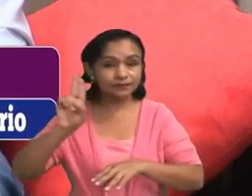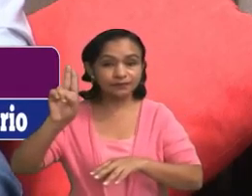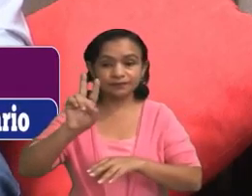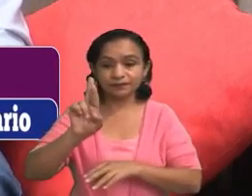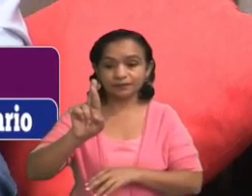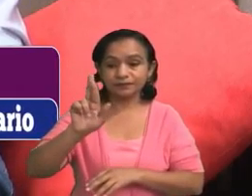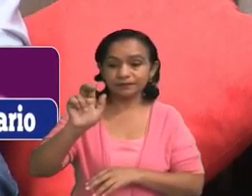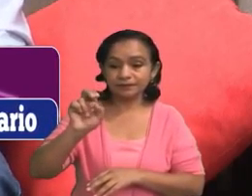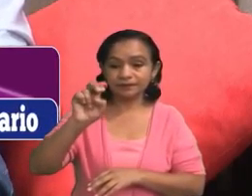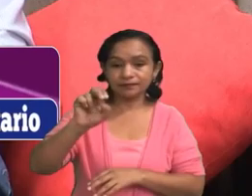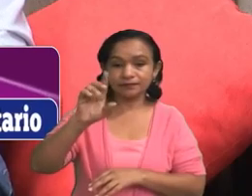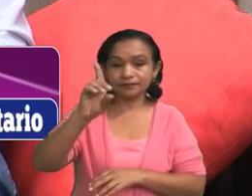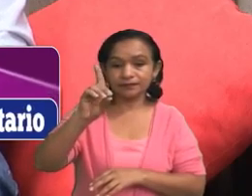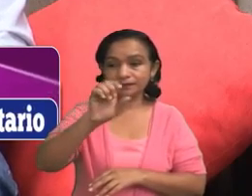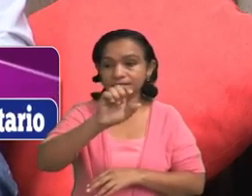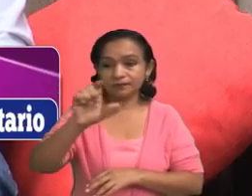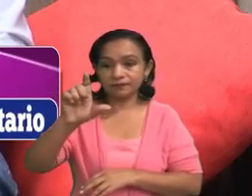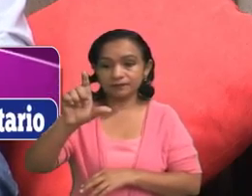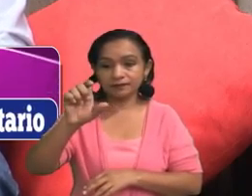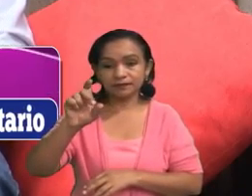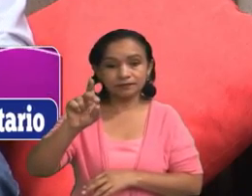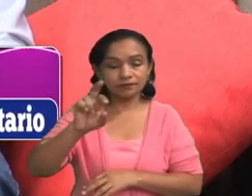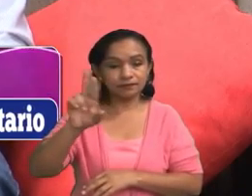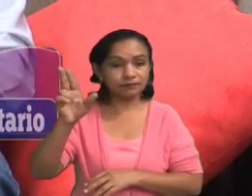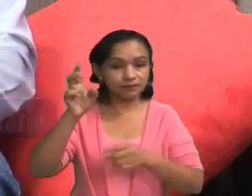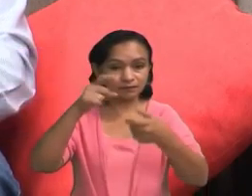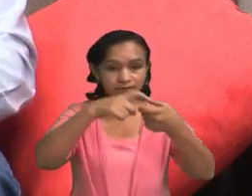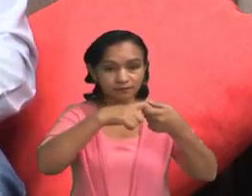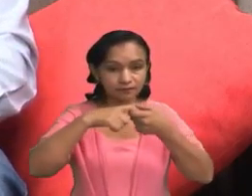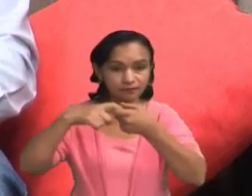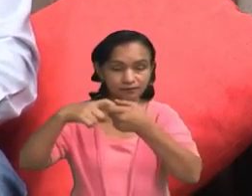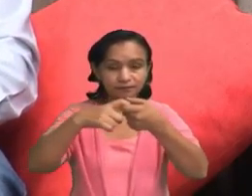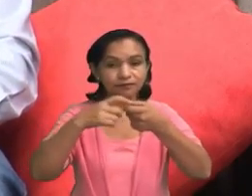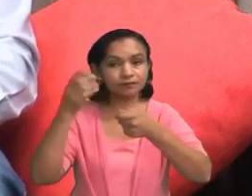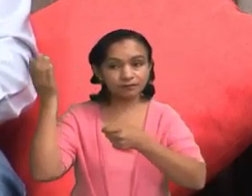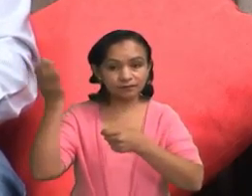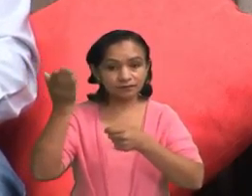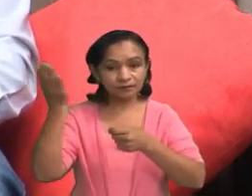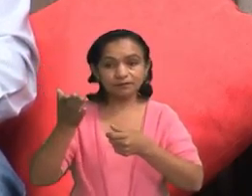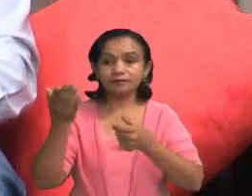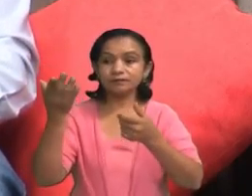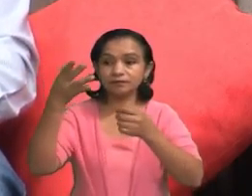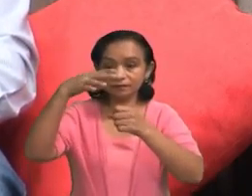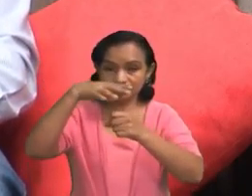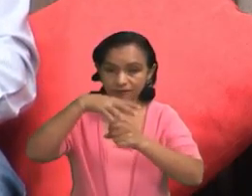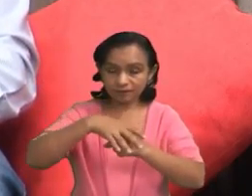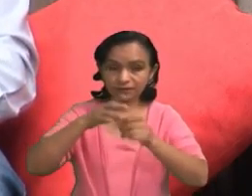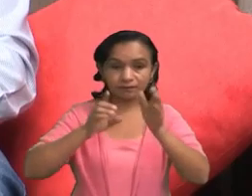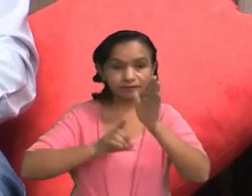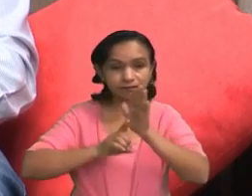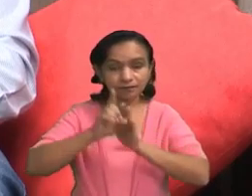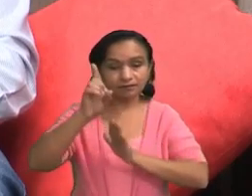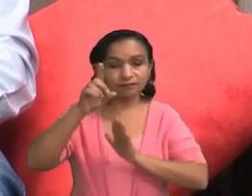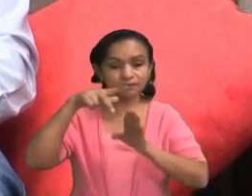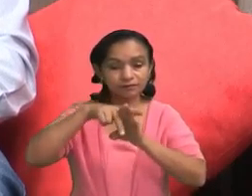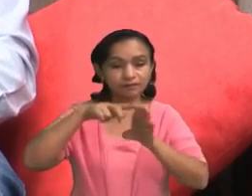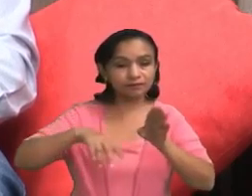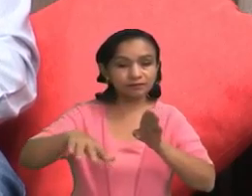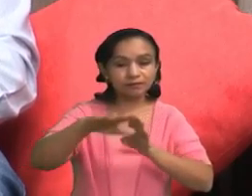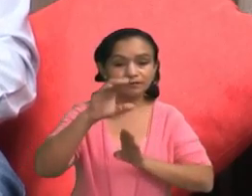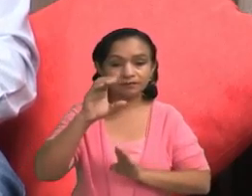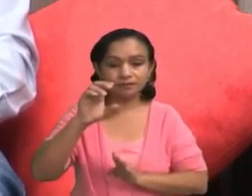Randall López Pérez, quien es coordinador metodológico del Congreso y de la Comisión de Desarrollo Rural del